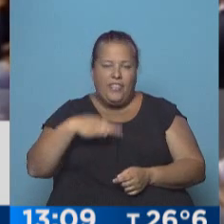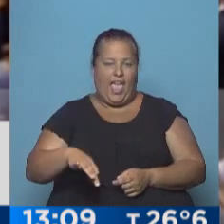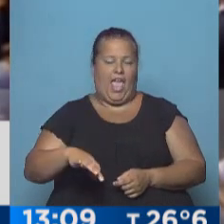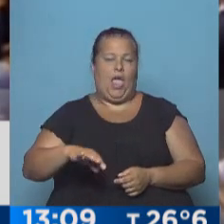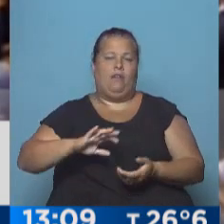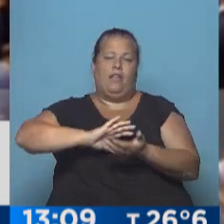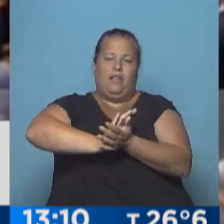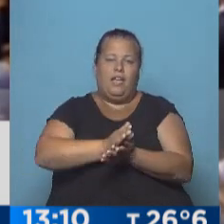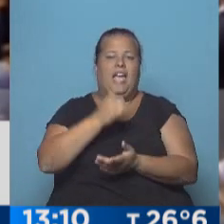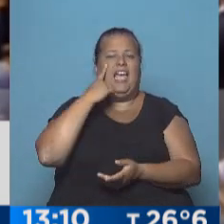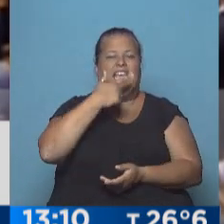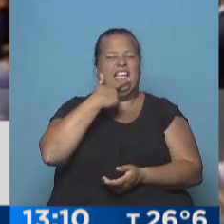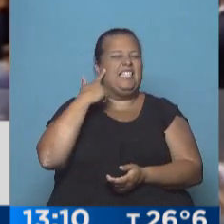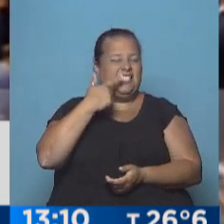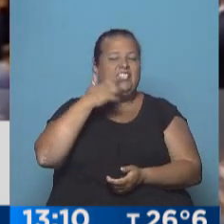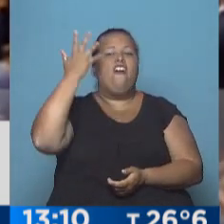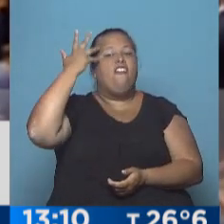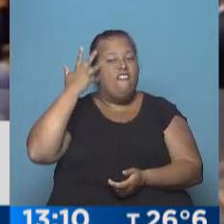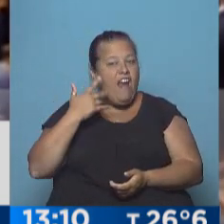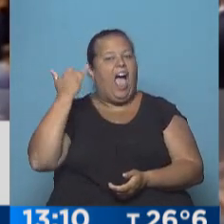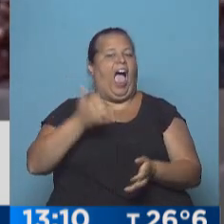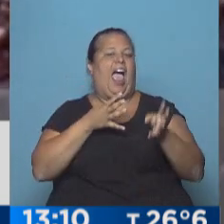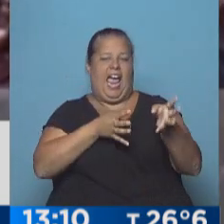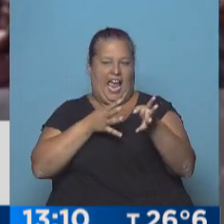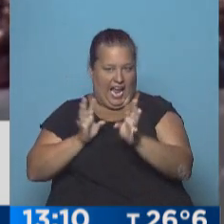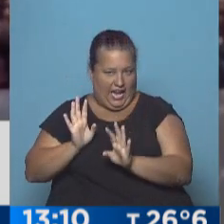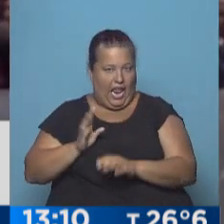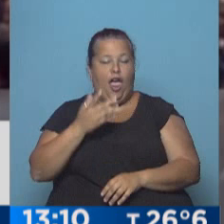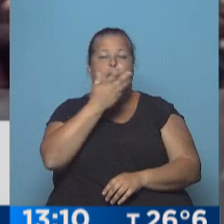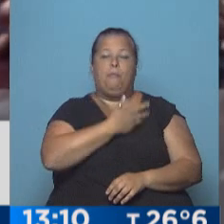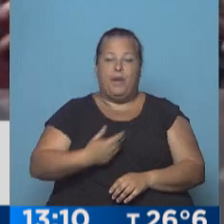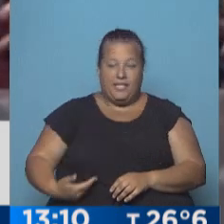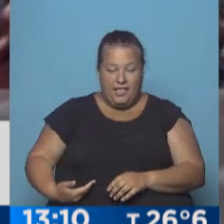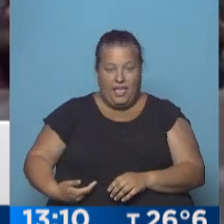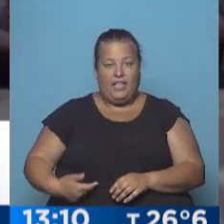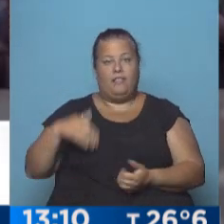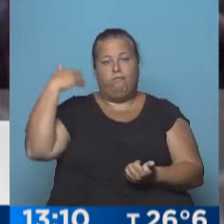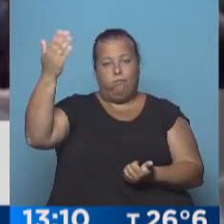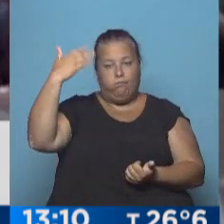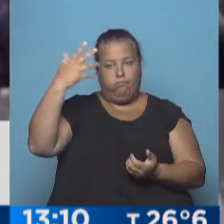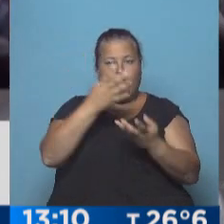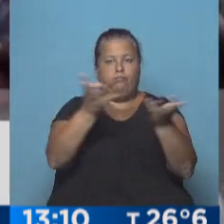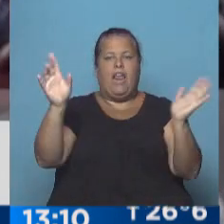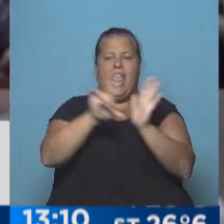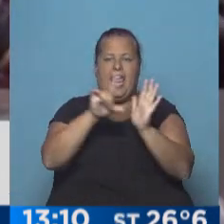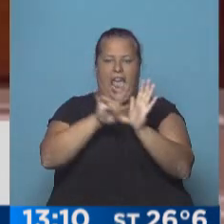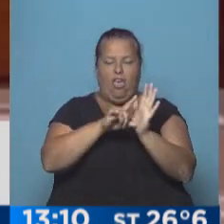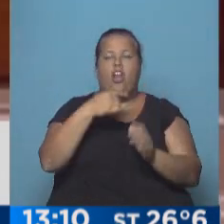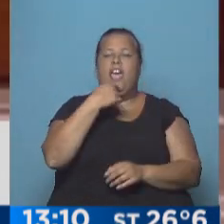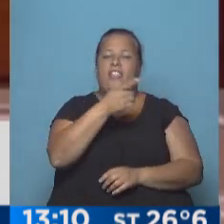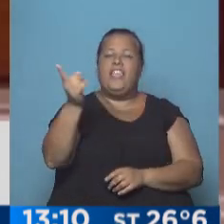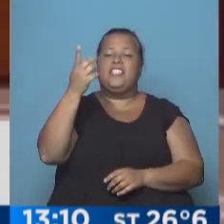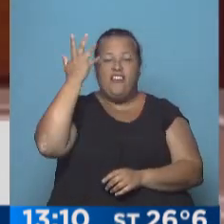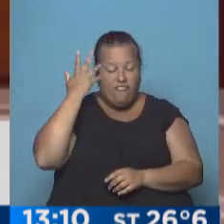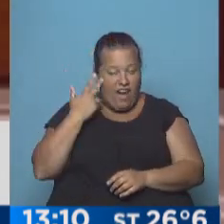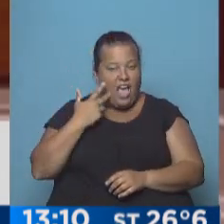destruir al ISIS y que Francia está en guerra. El presidente dio este discurso ante los legisladores en el que aseguró que su país